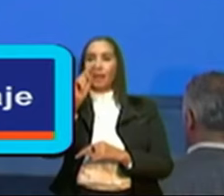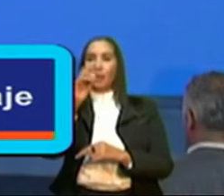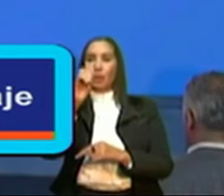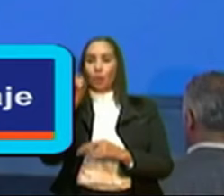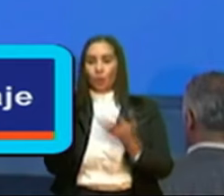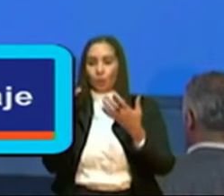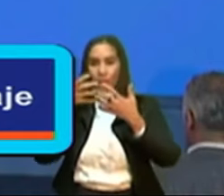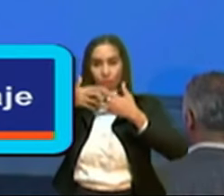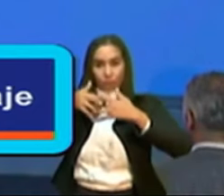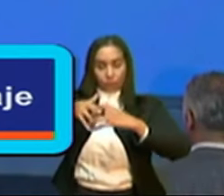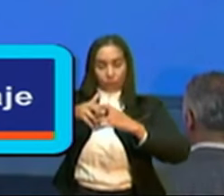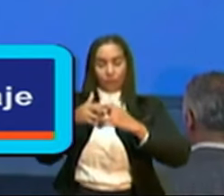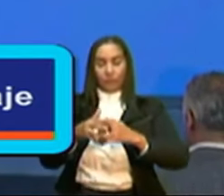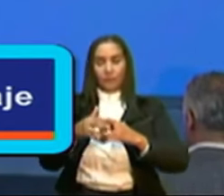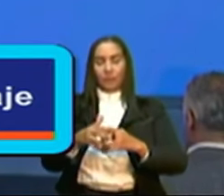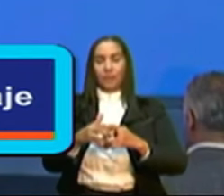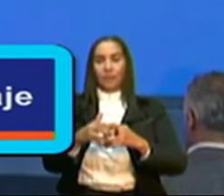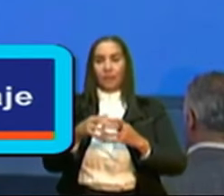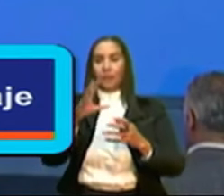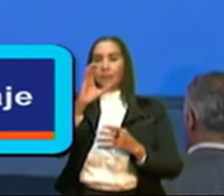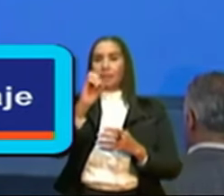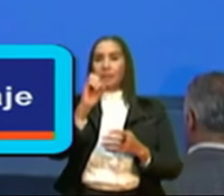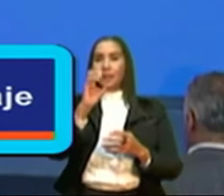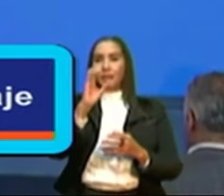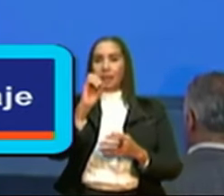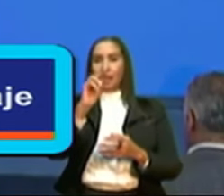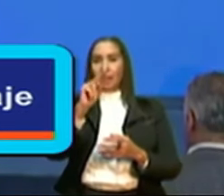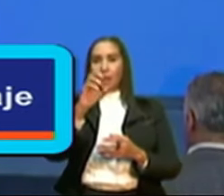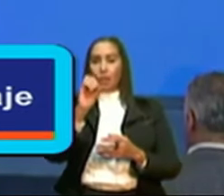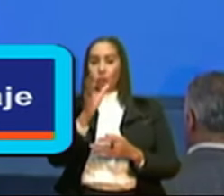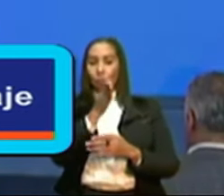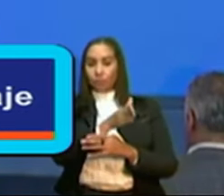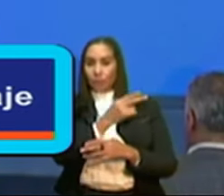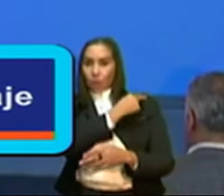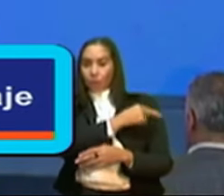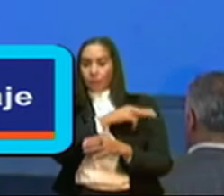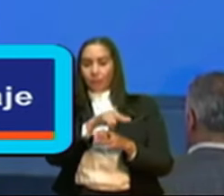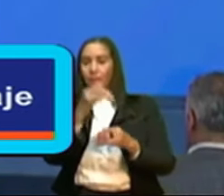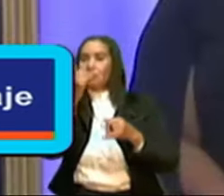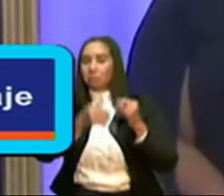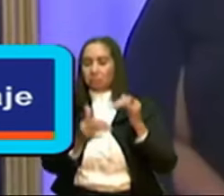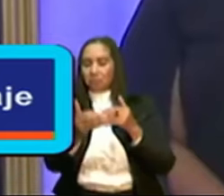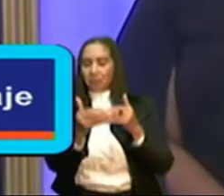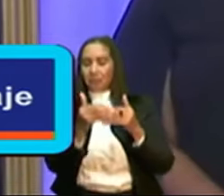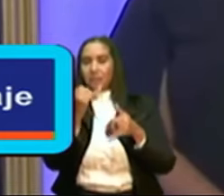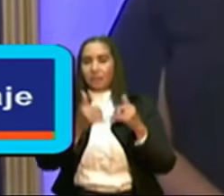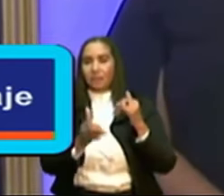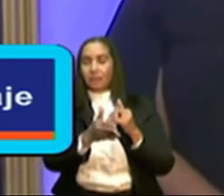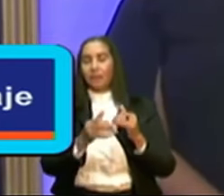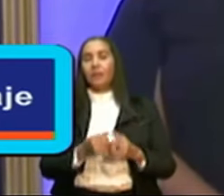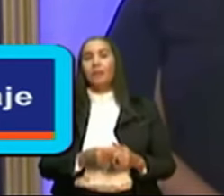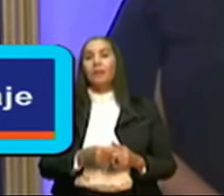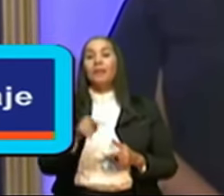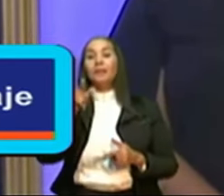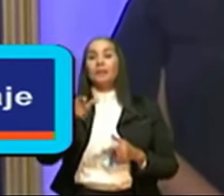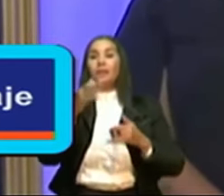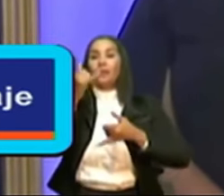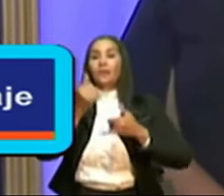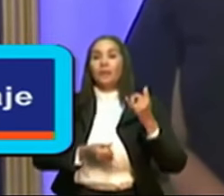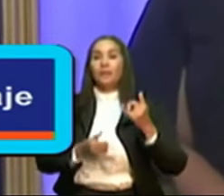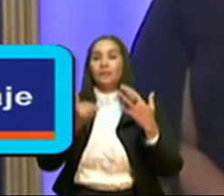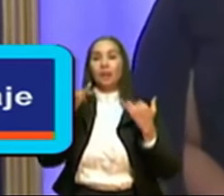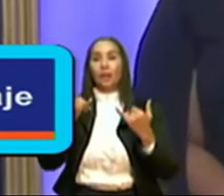unifica con el SECANOT de José Joaquín Puello, ya está terminando, ¿verdad? Y ese lo vamos a terminar